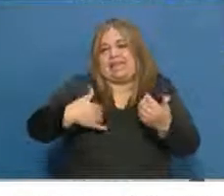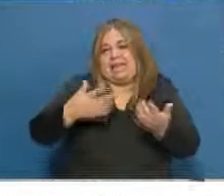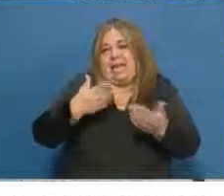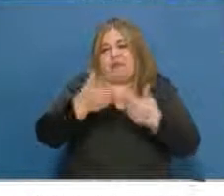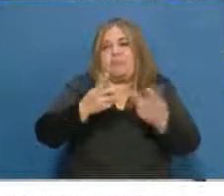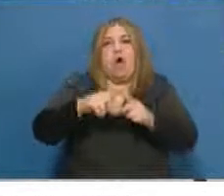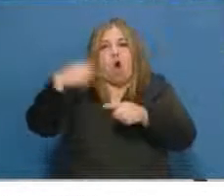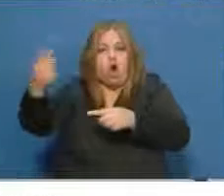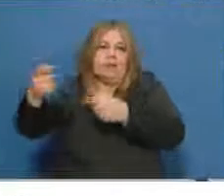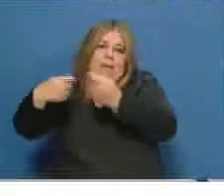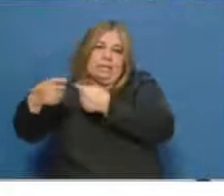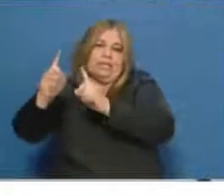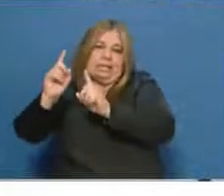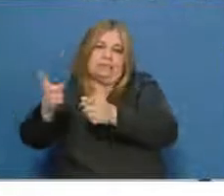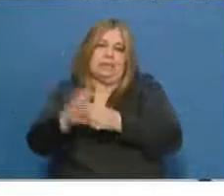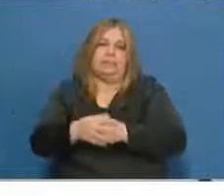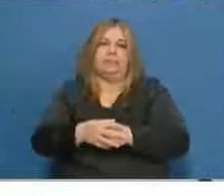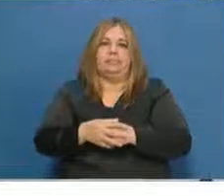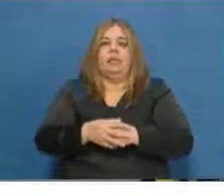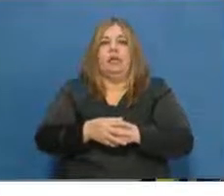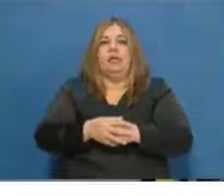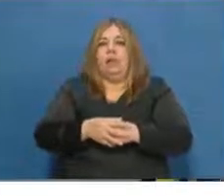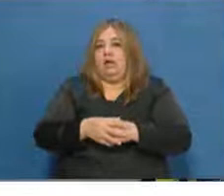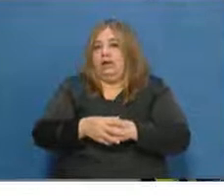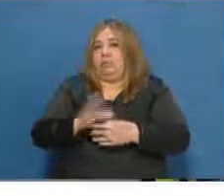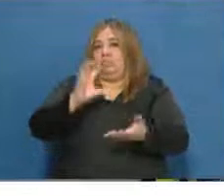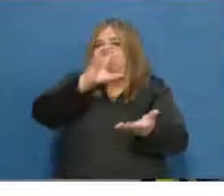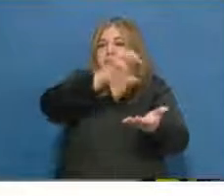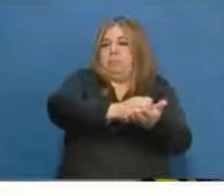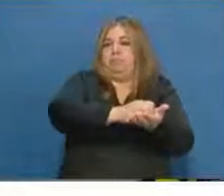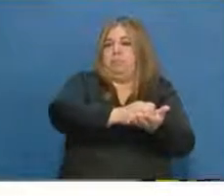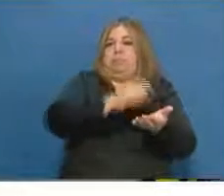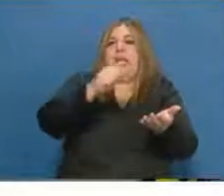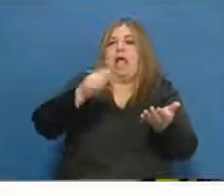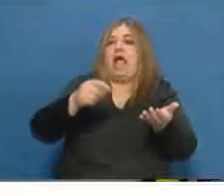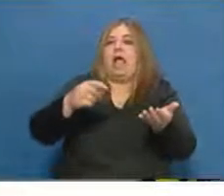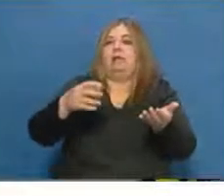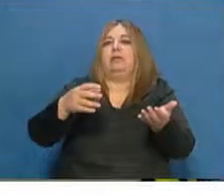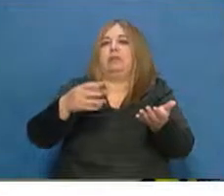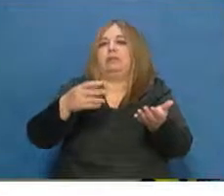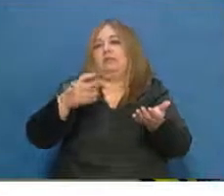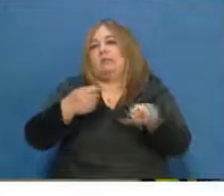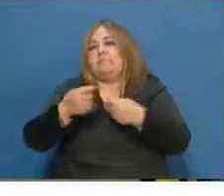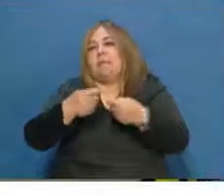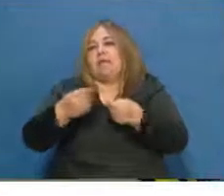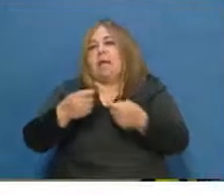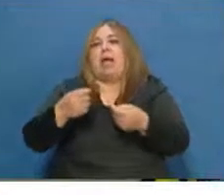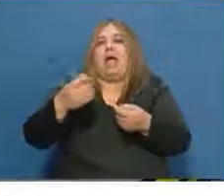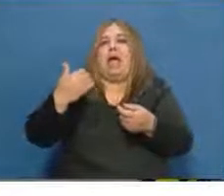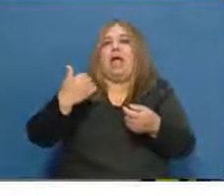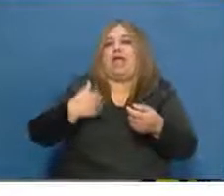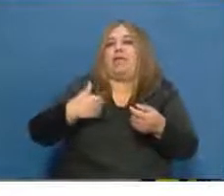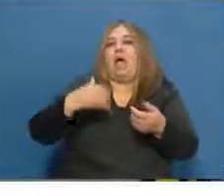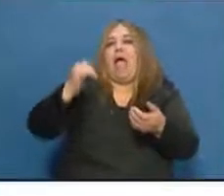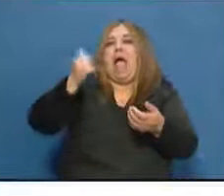condiciones. Pero desde Aeropuertos Argentina 2000, que es la concesionaria de los aeropuertos en nuestro país, dicen que ya tienen todo listo. Ahí vemos.